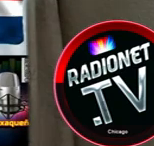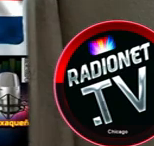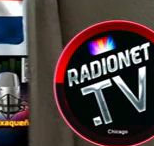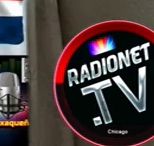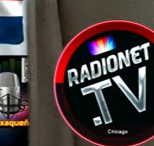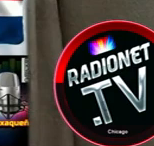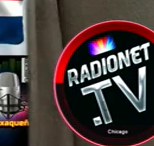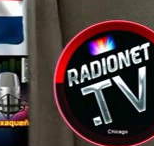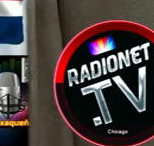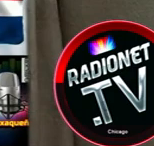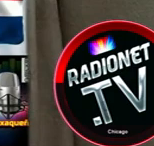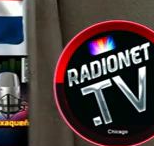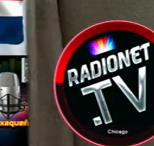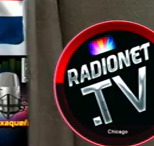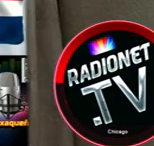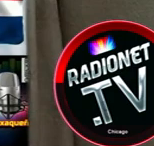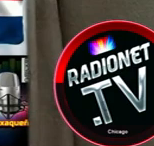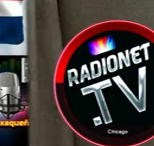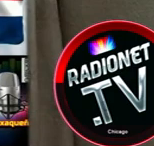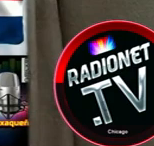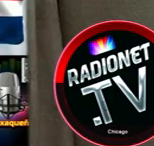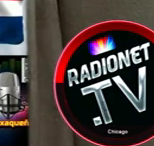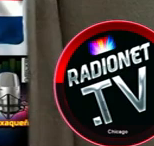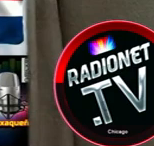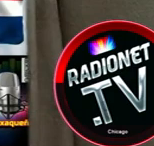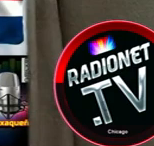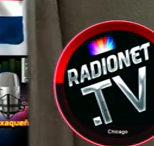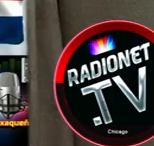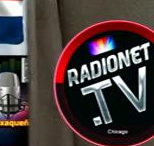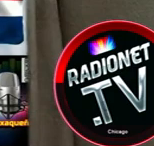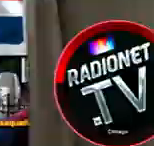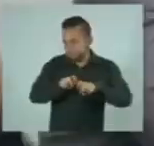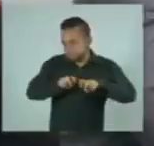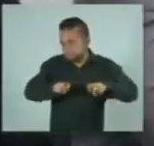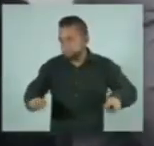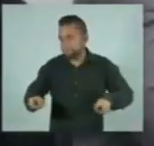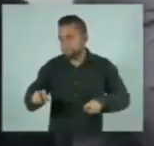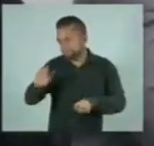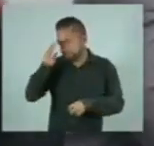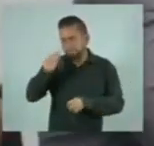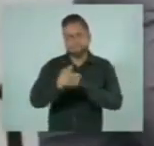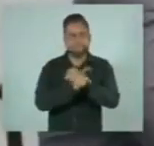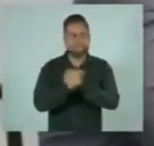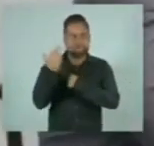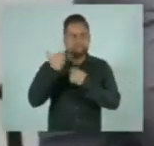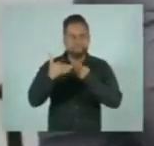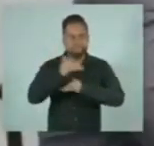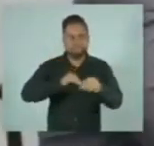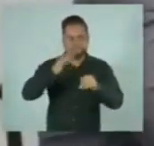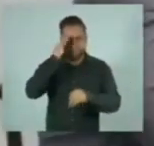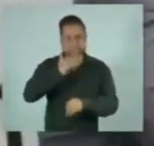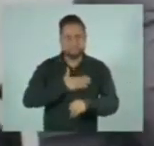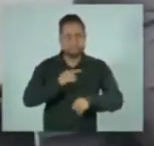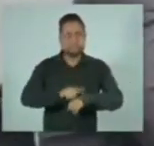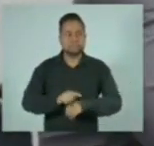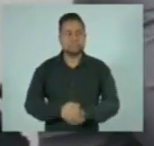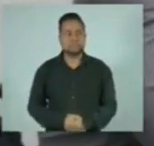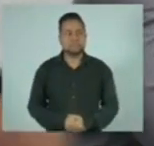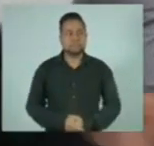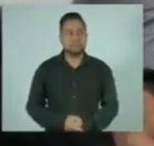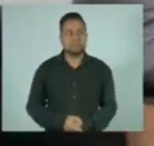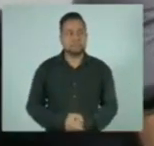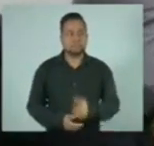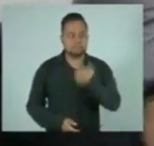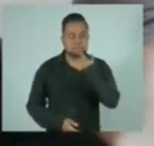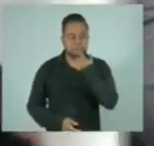datos. Por favor, escuchemos al secretario de Seguridad Pública. Distinguida prensa, muy buenos días.